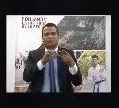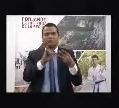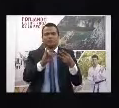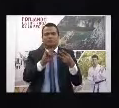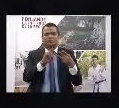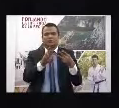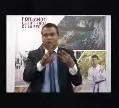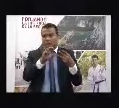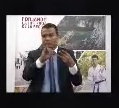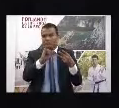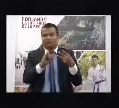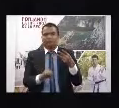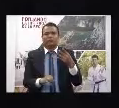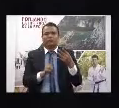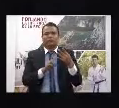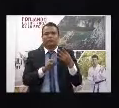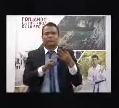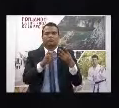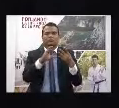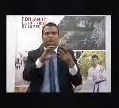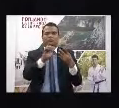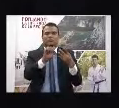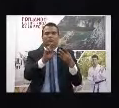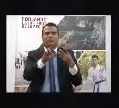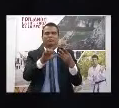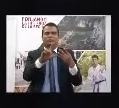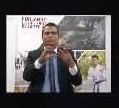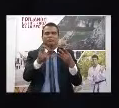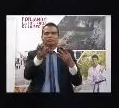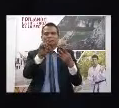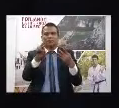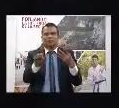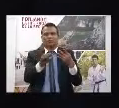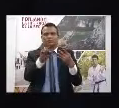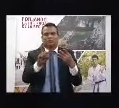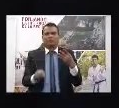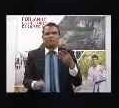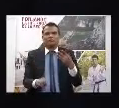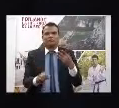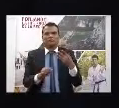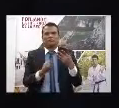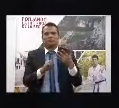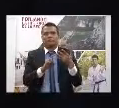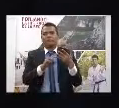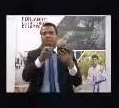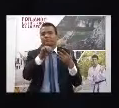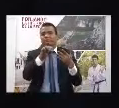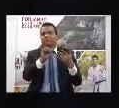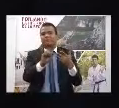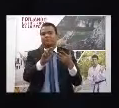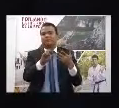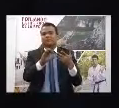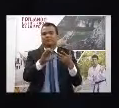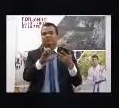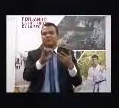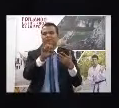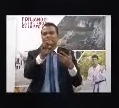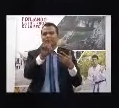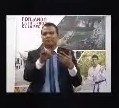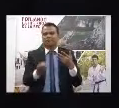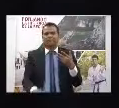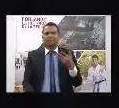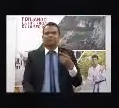Gil García, Carlos Germán Gómez Carvajal, Marilyn Luna